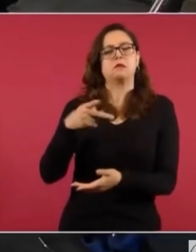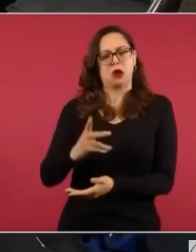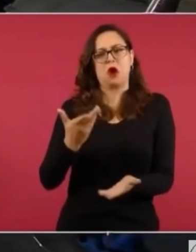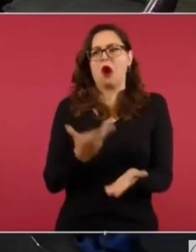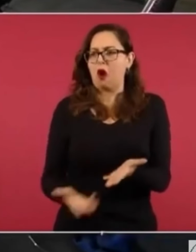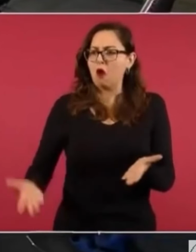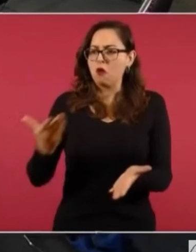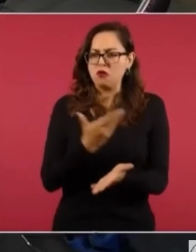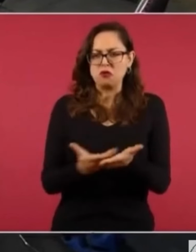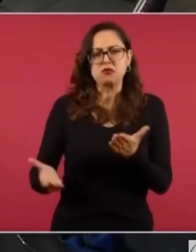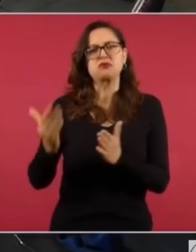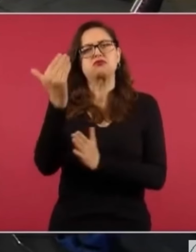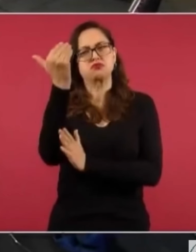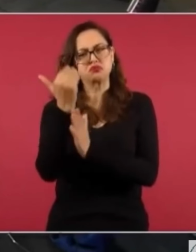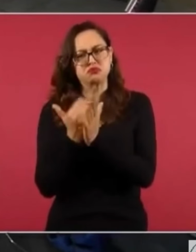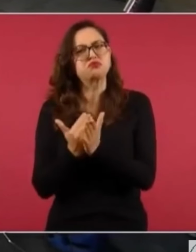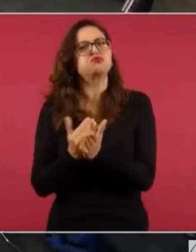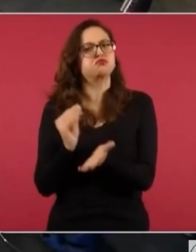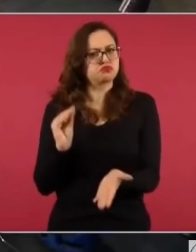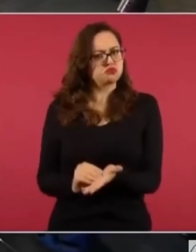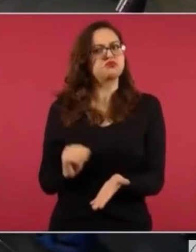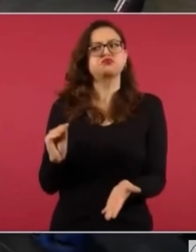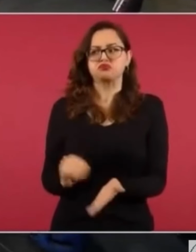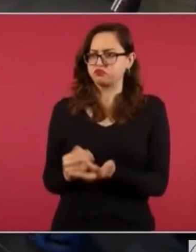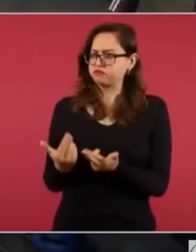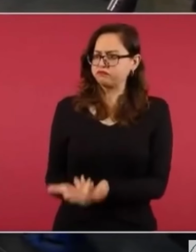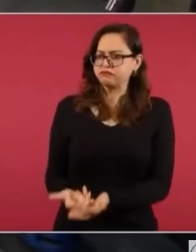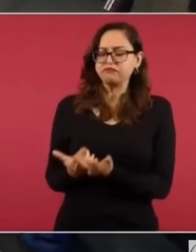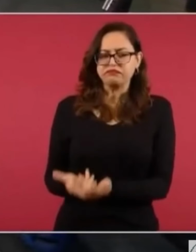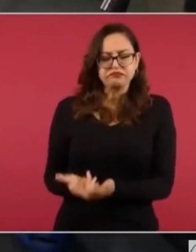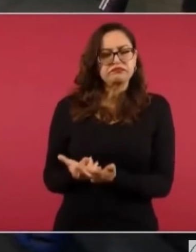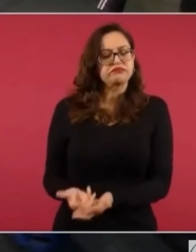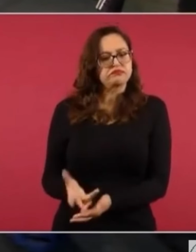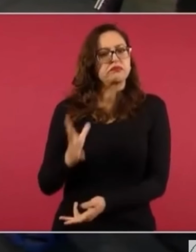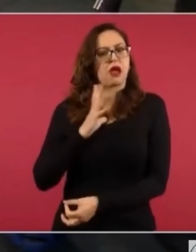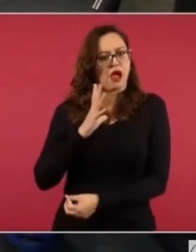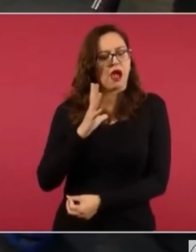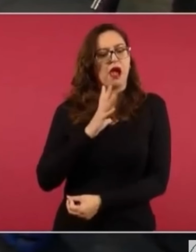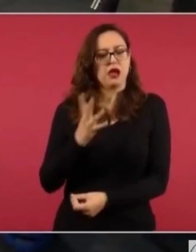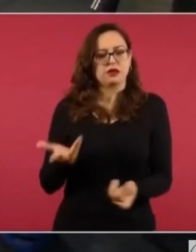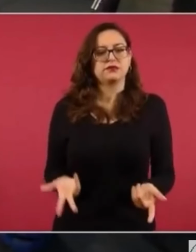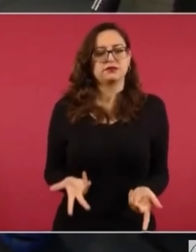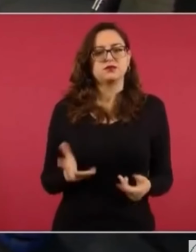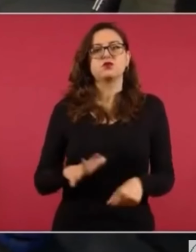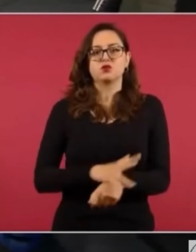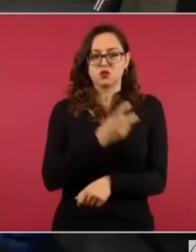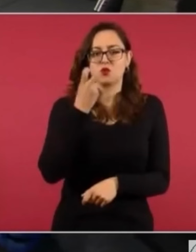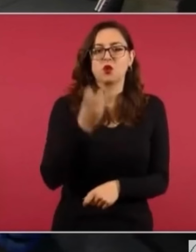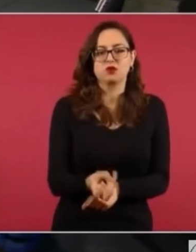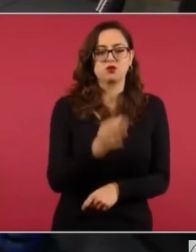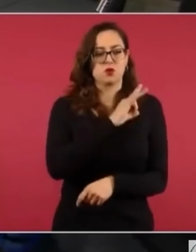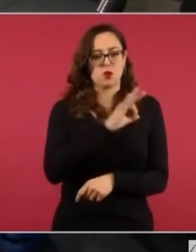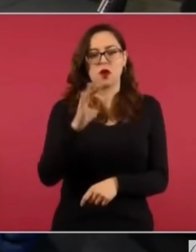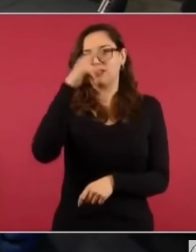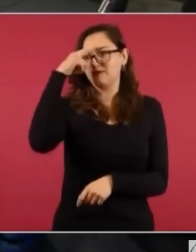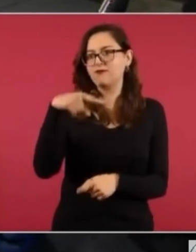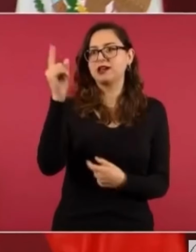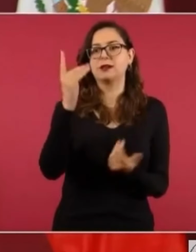y este por eso estamos saliendo adelante